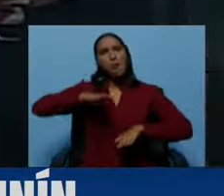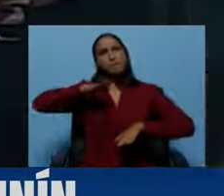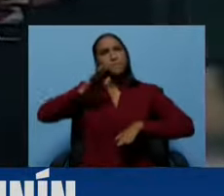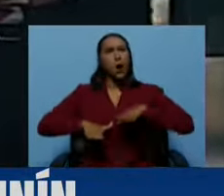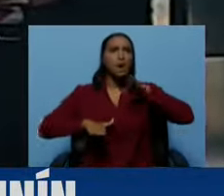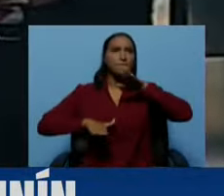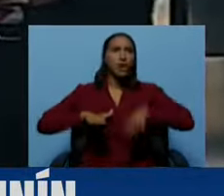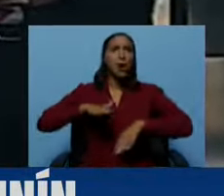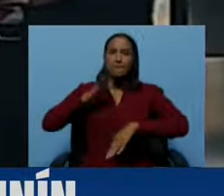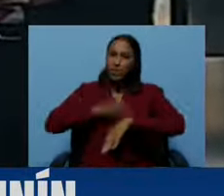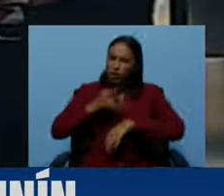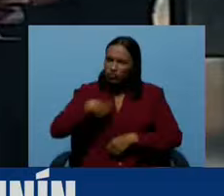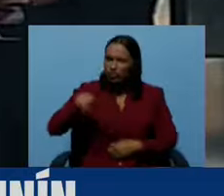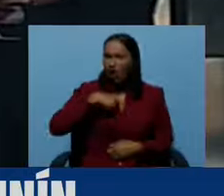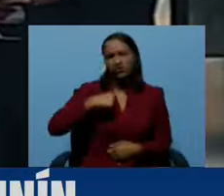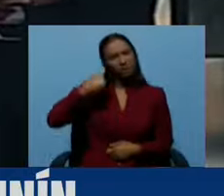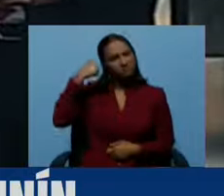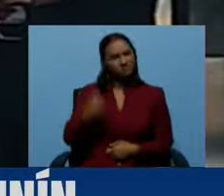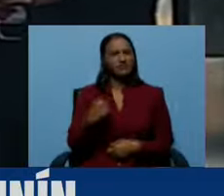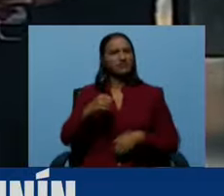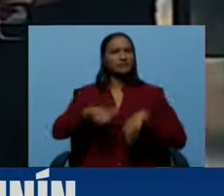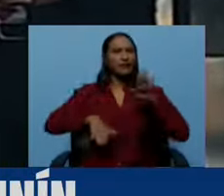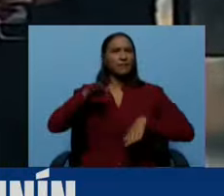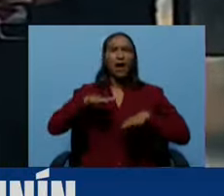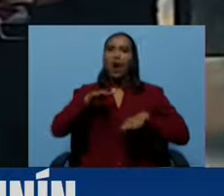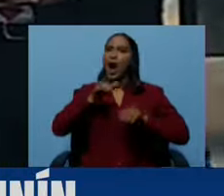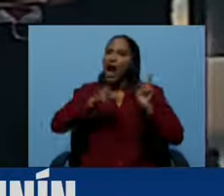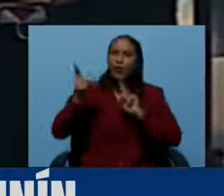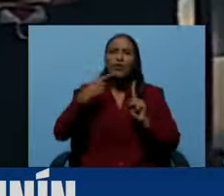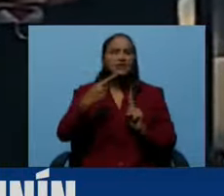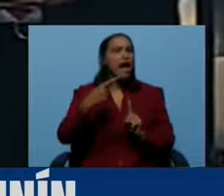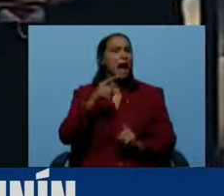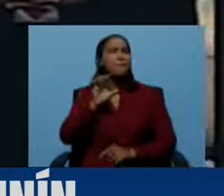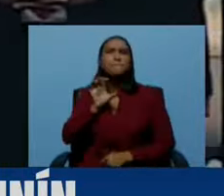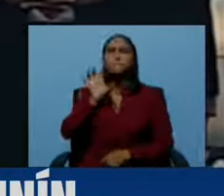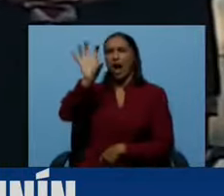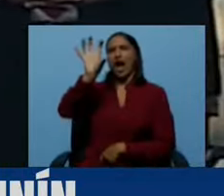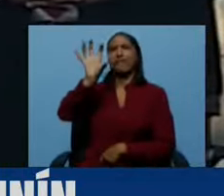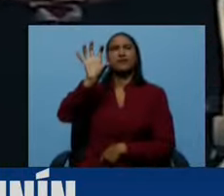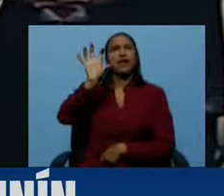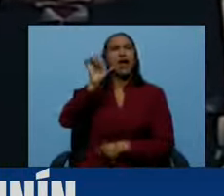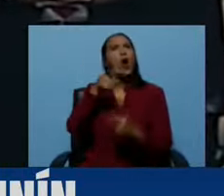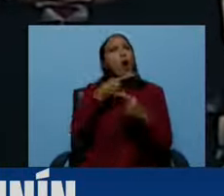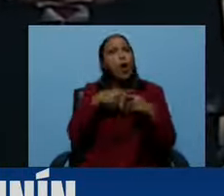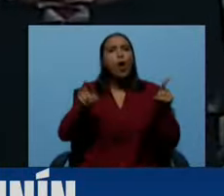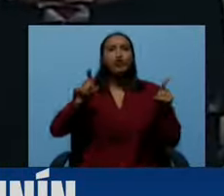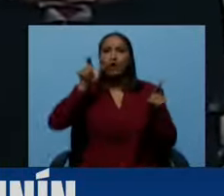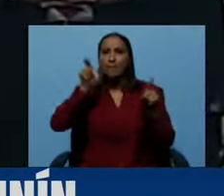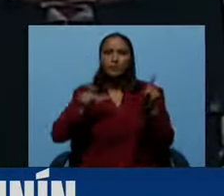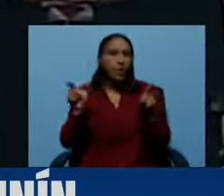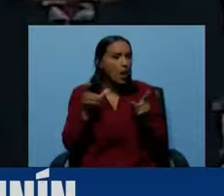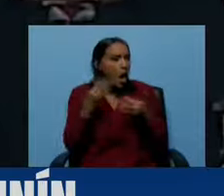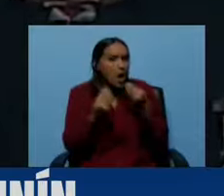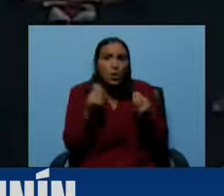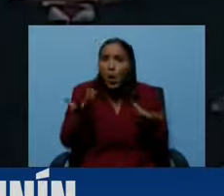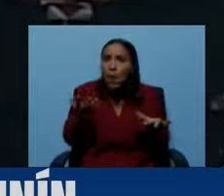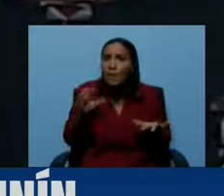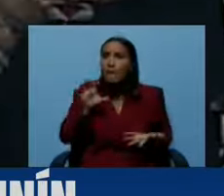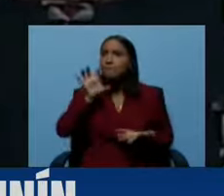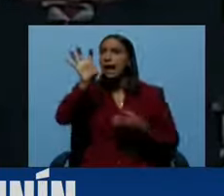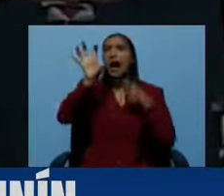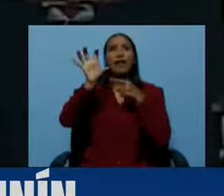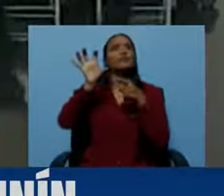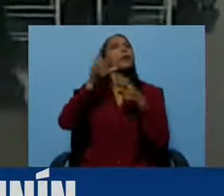porque si zapateamos, unos dirán patria, y entonces otros vendrán a querer abrirla. Pero